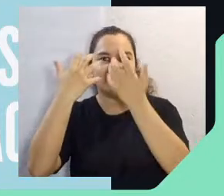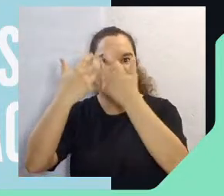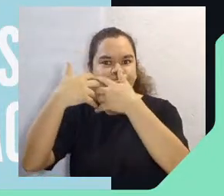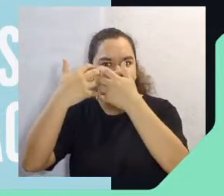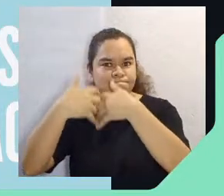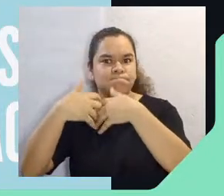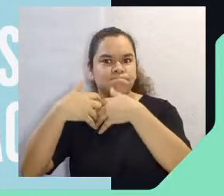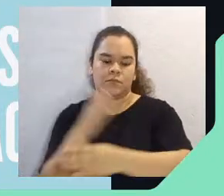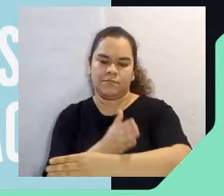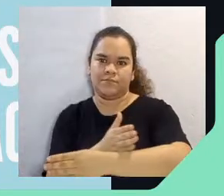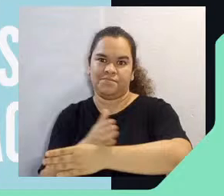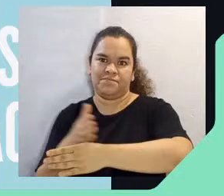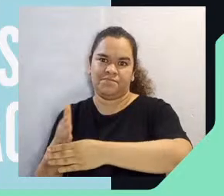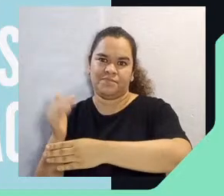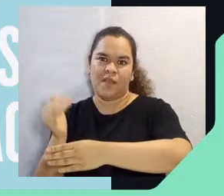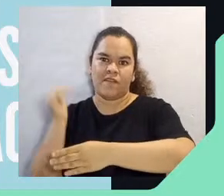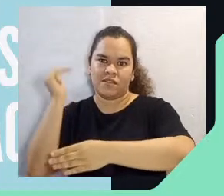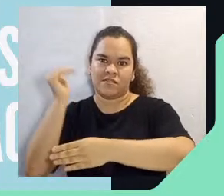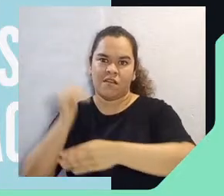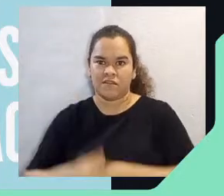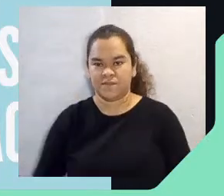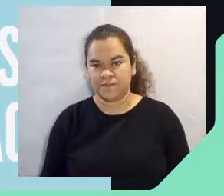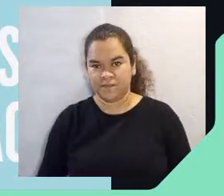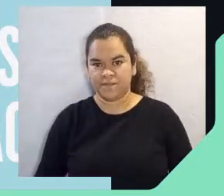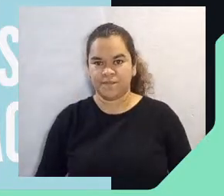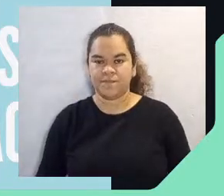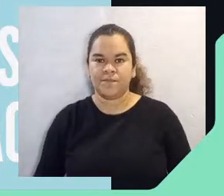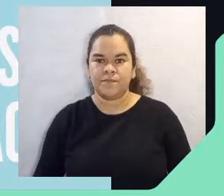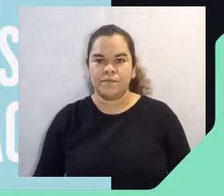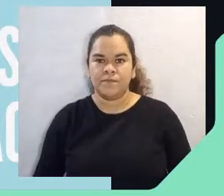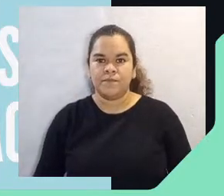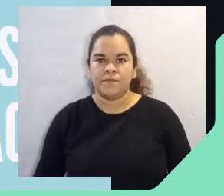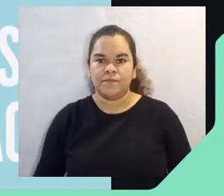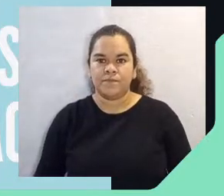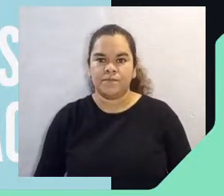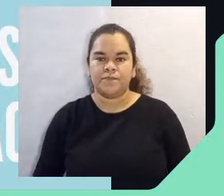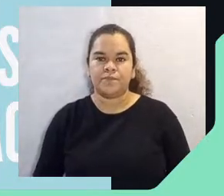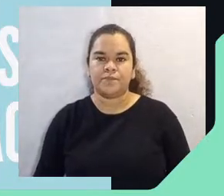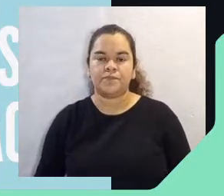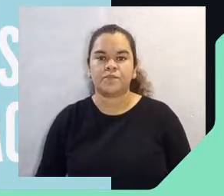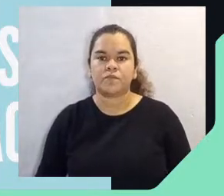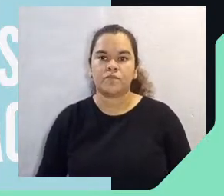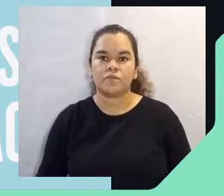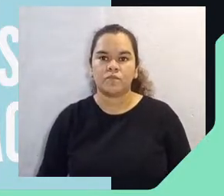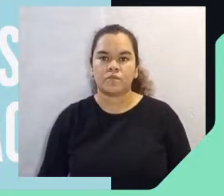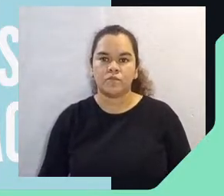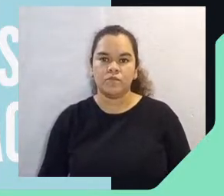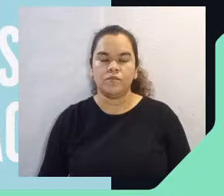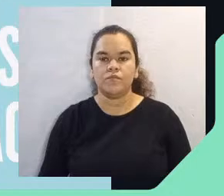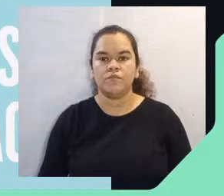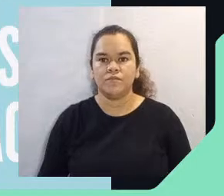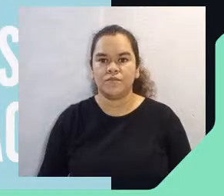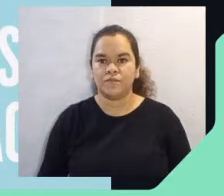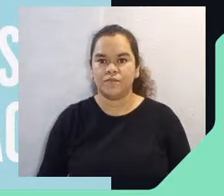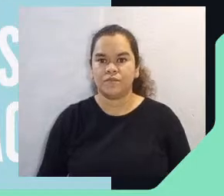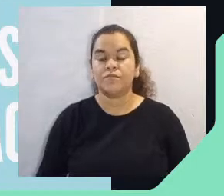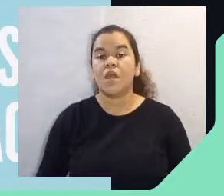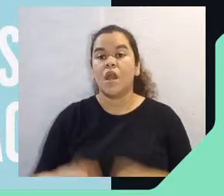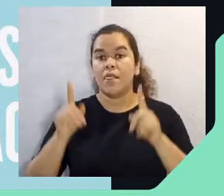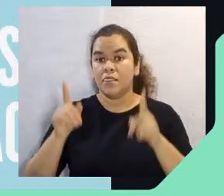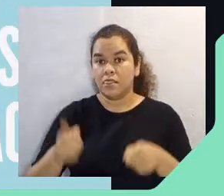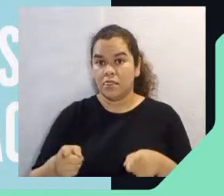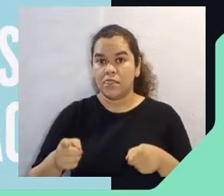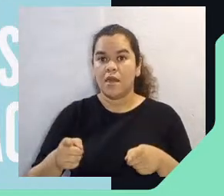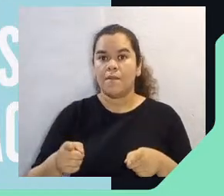cursado del ciclo superior. En cuanto a sistemas de información, las tendencias de inteligencia artificial,